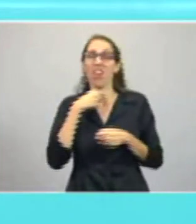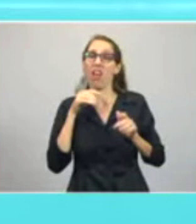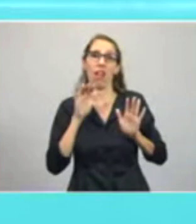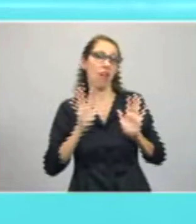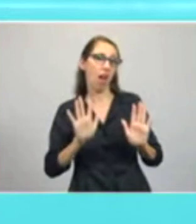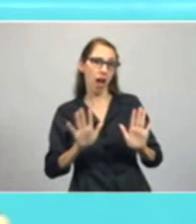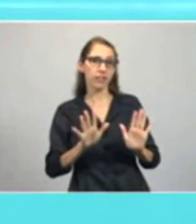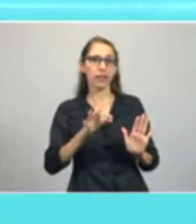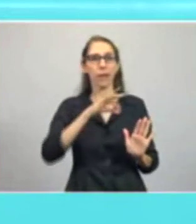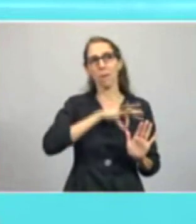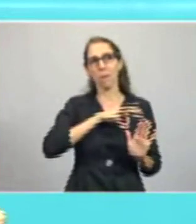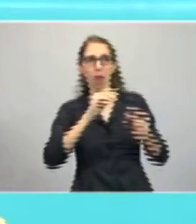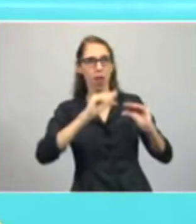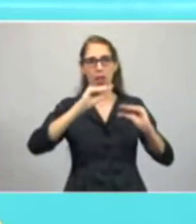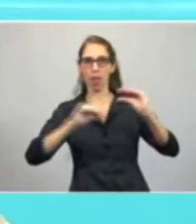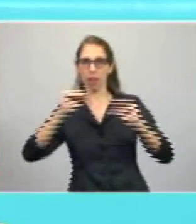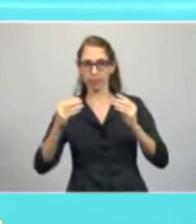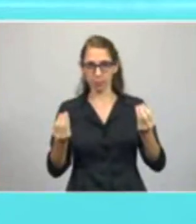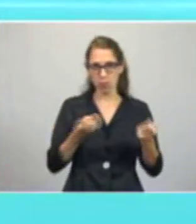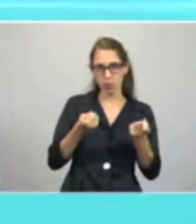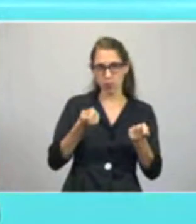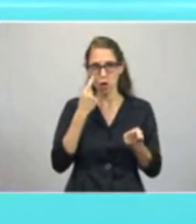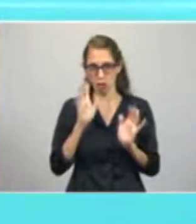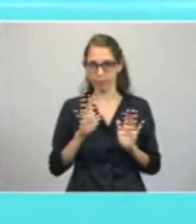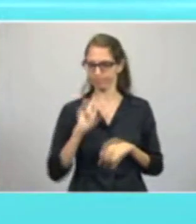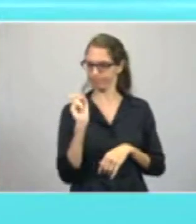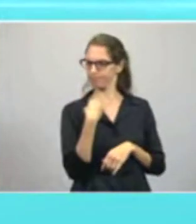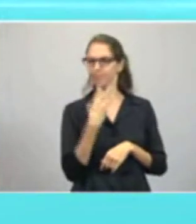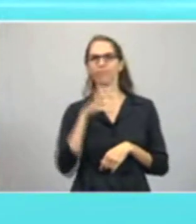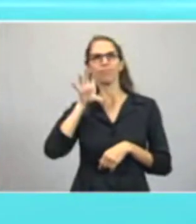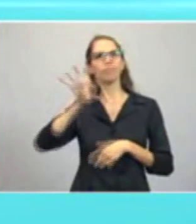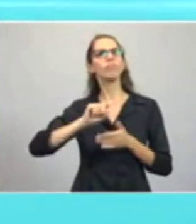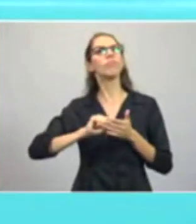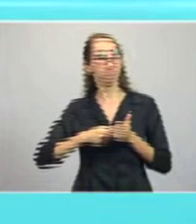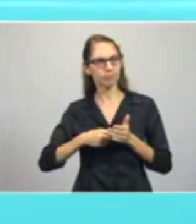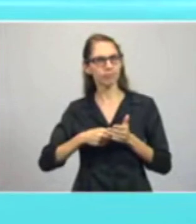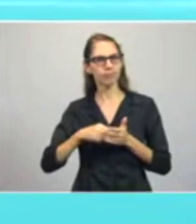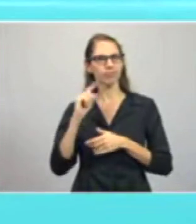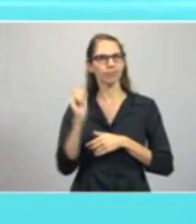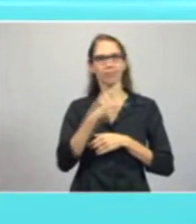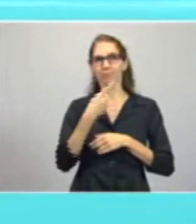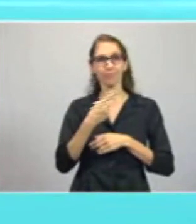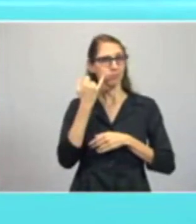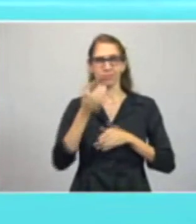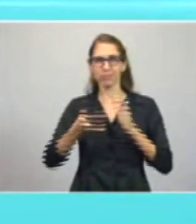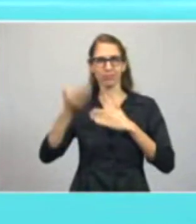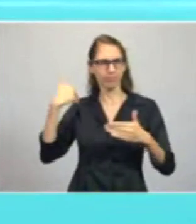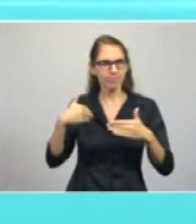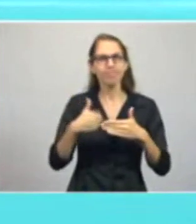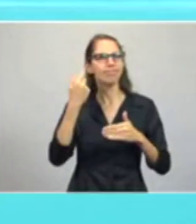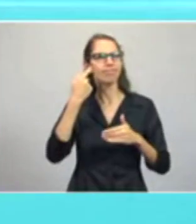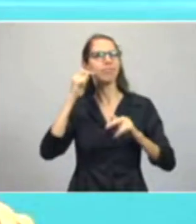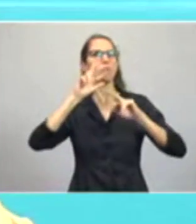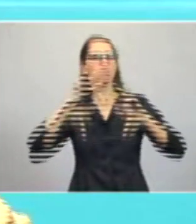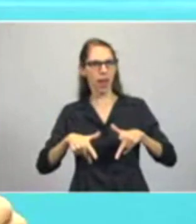de precios. Nosotros, por nuestra parte, en el Gobierno de la Provincia de Buenos Aires intentamos desde el comienzo devolverles a los